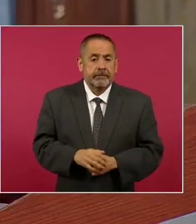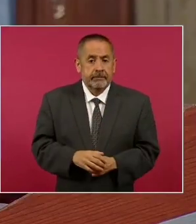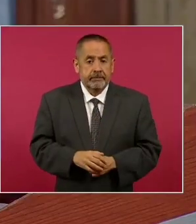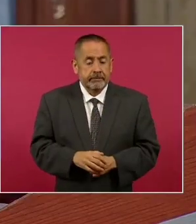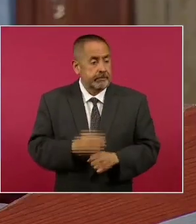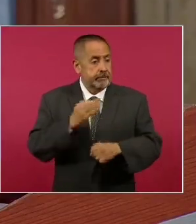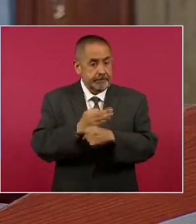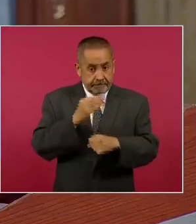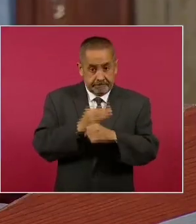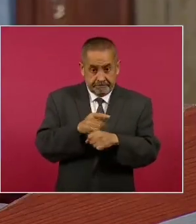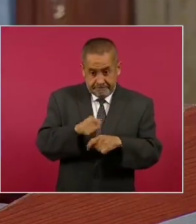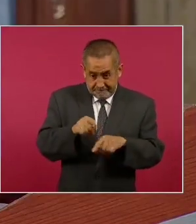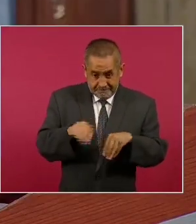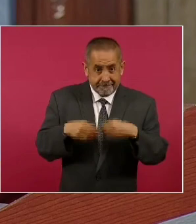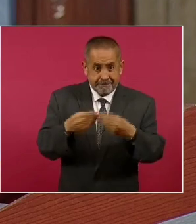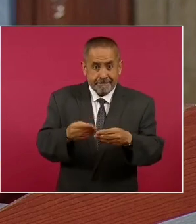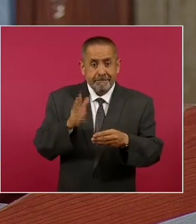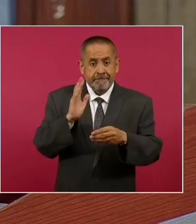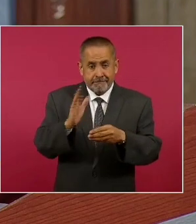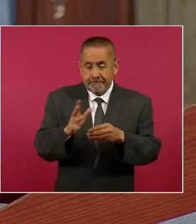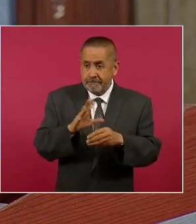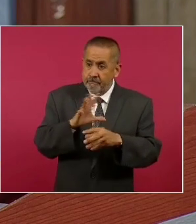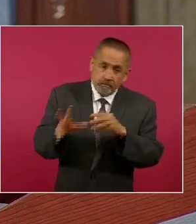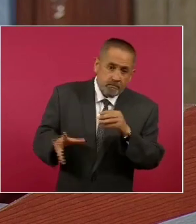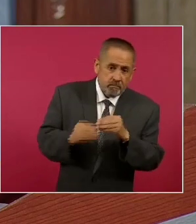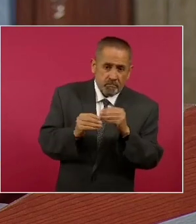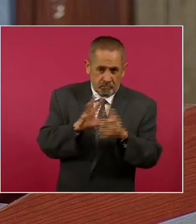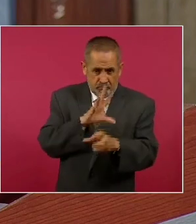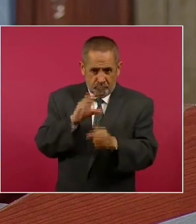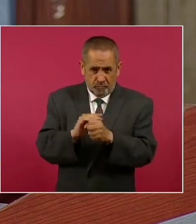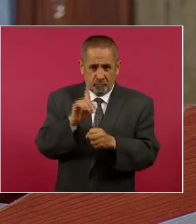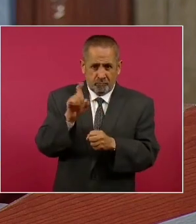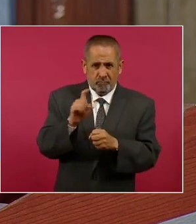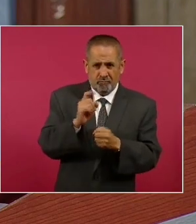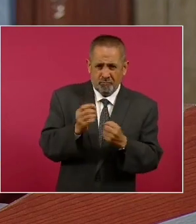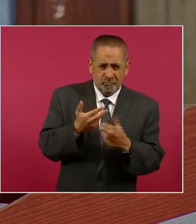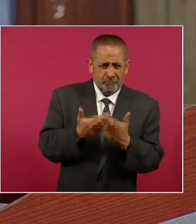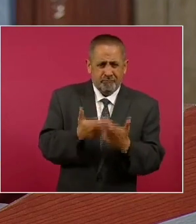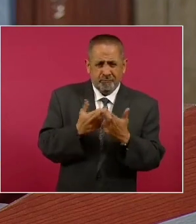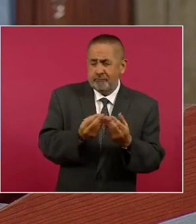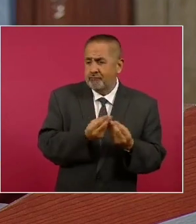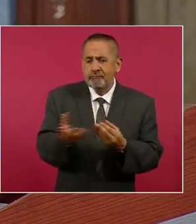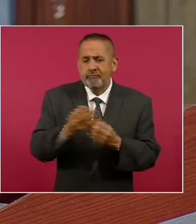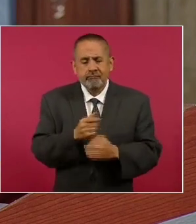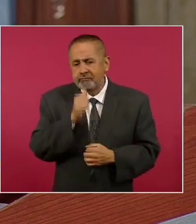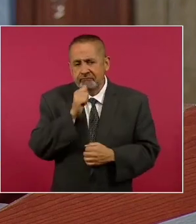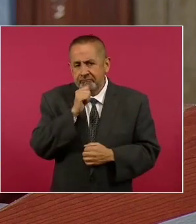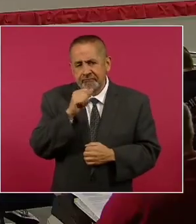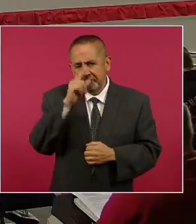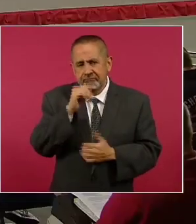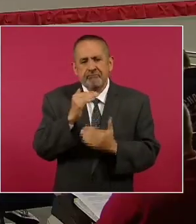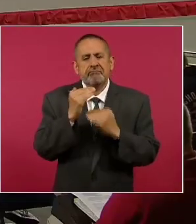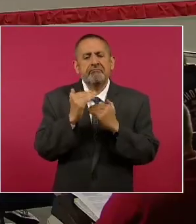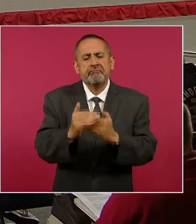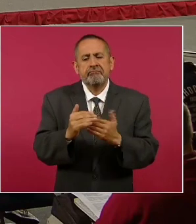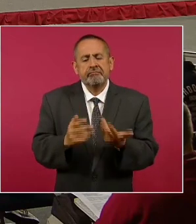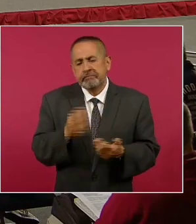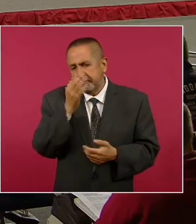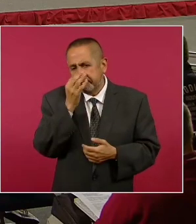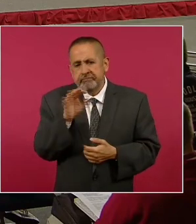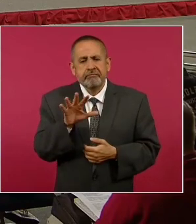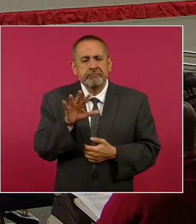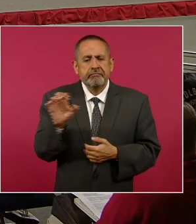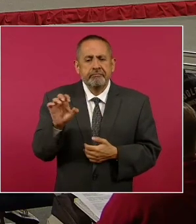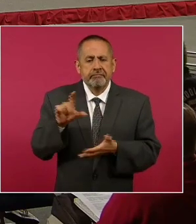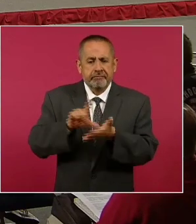llegar a esta capacidad de conducción de 1 metro cúbico por segundo. Apenas se ha llegado a 500 litros